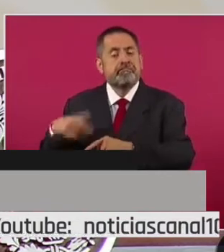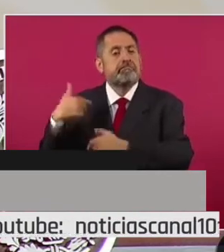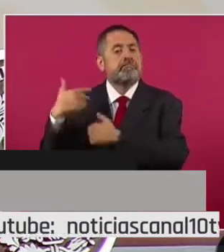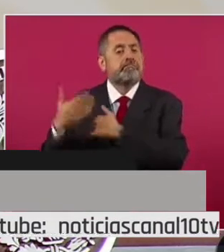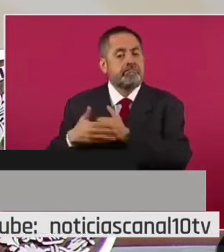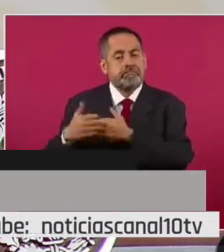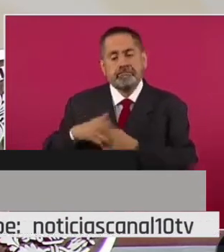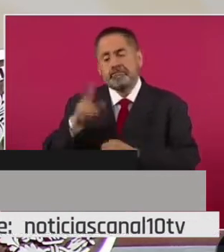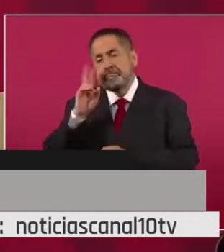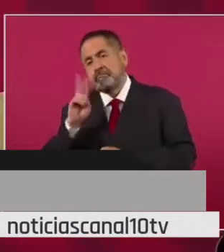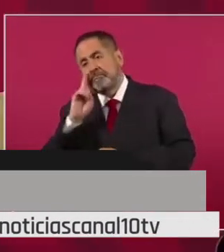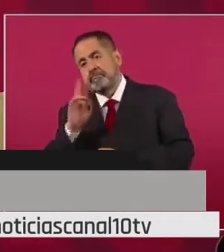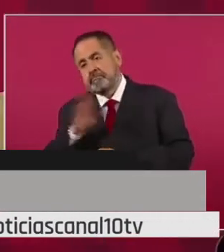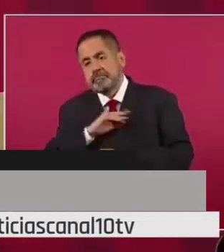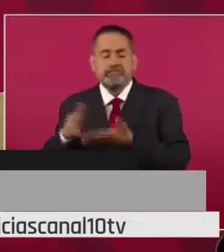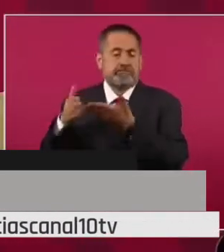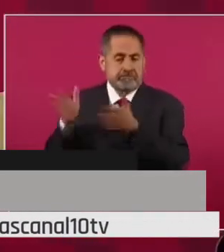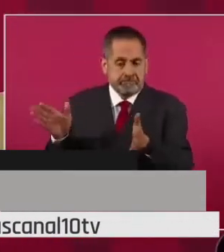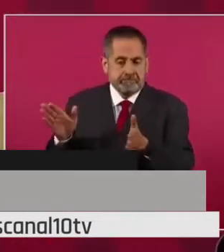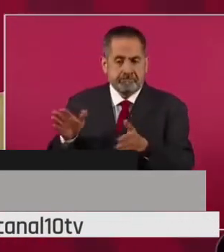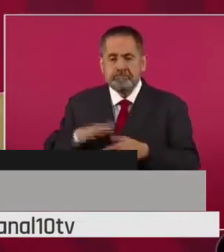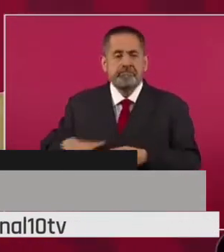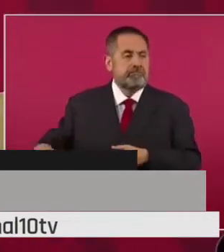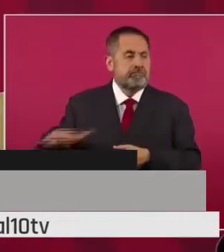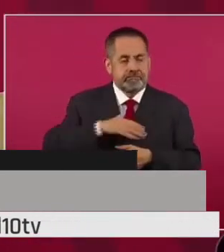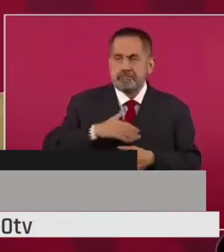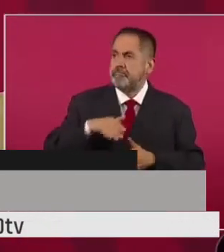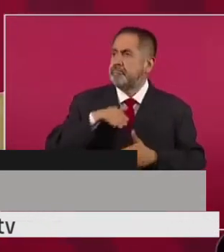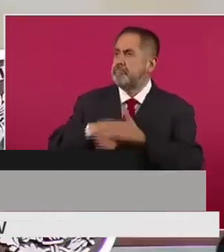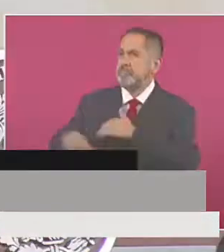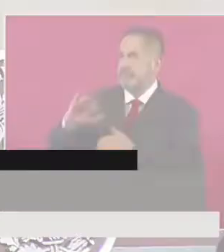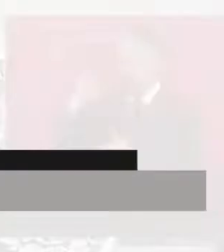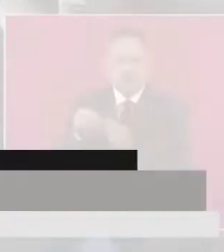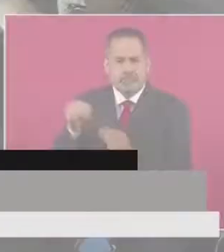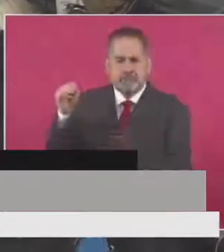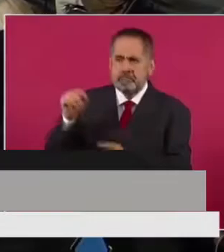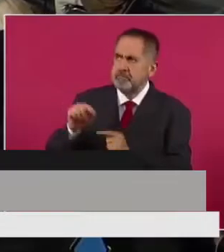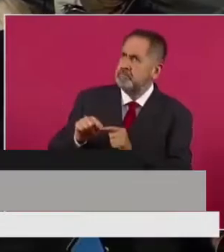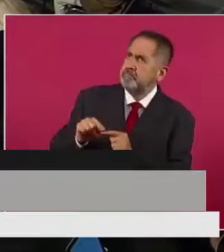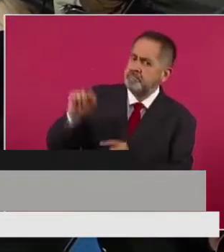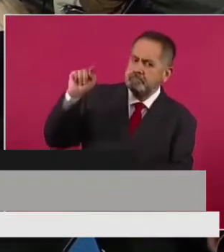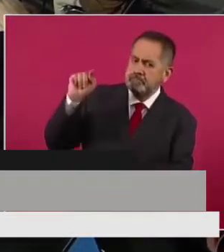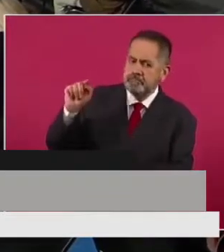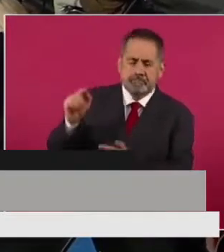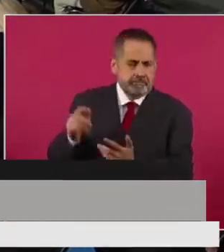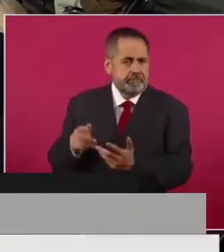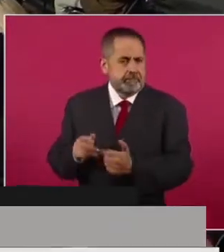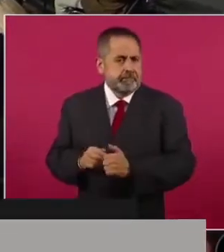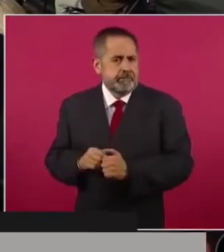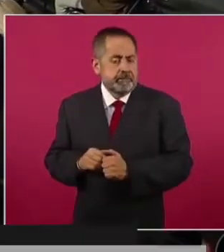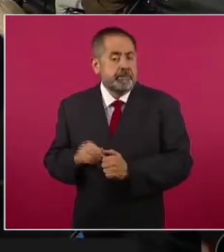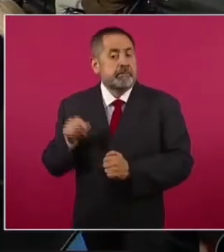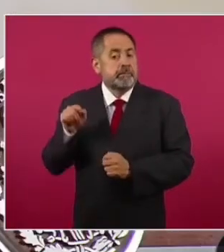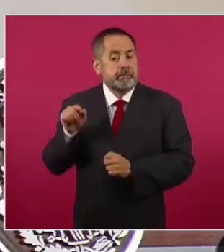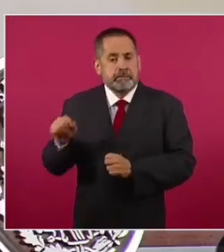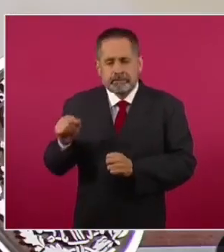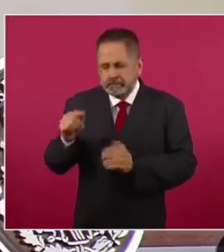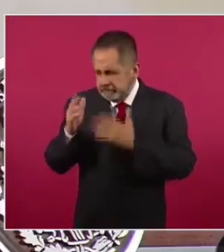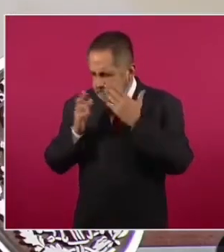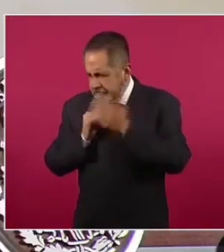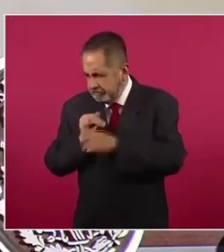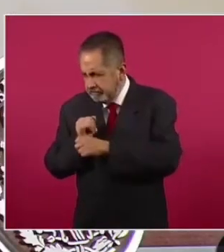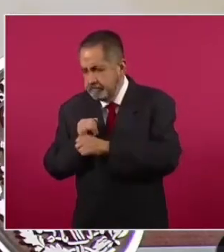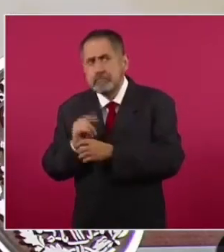podamos abrir y dar a conocer esta zona al público en general es un sitio que se empezó a estudiar desde